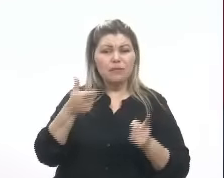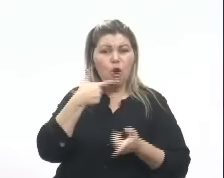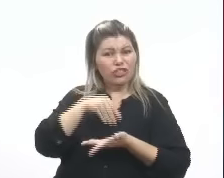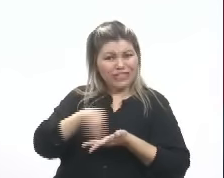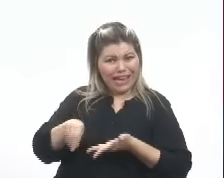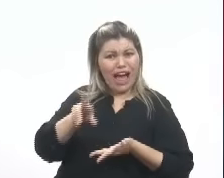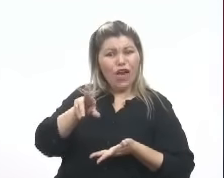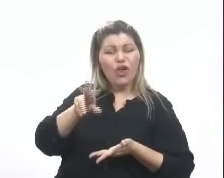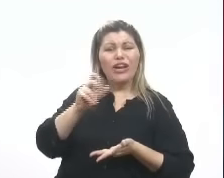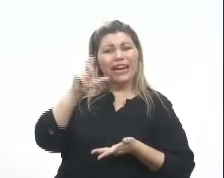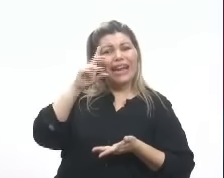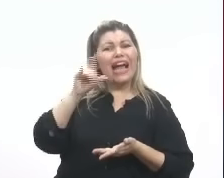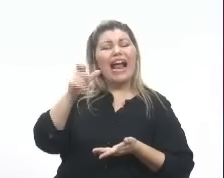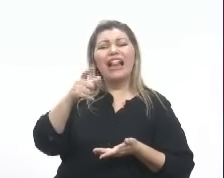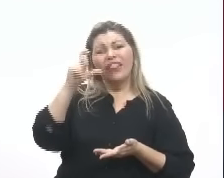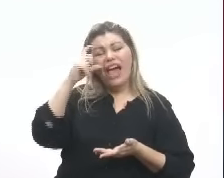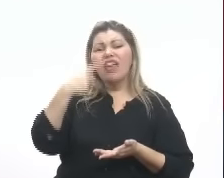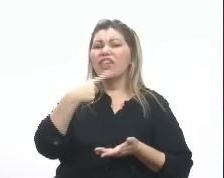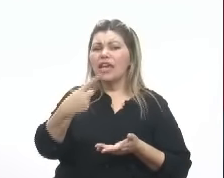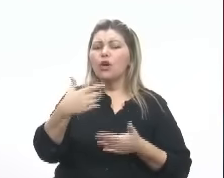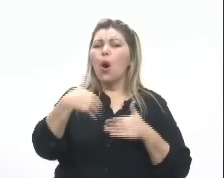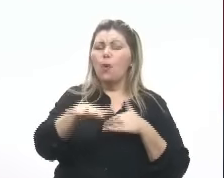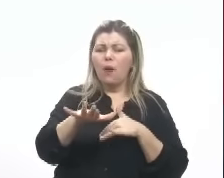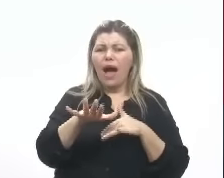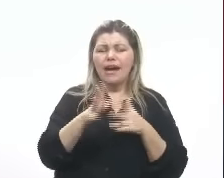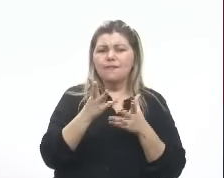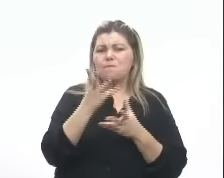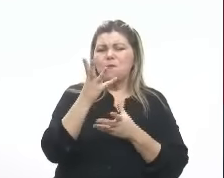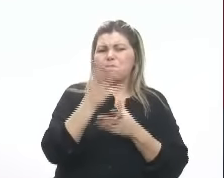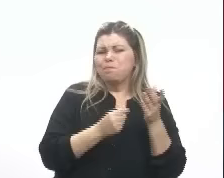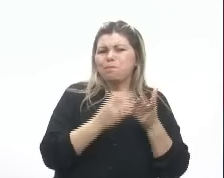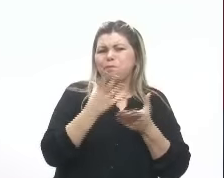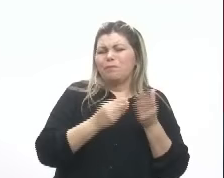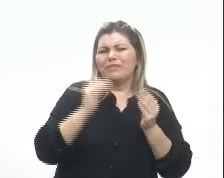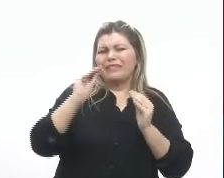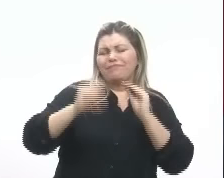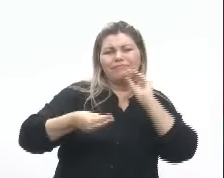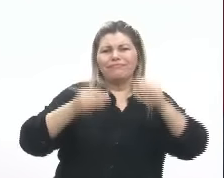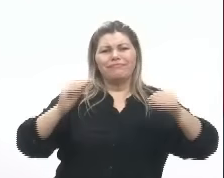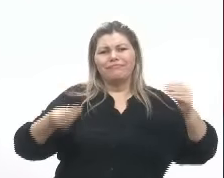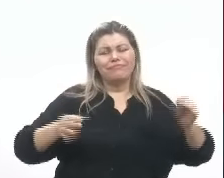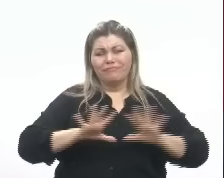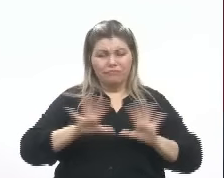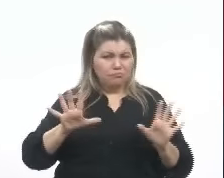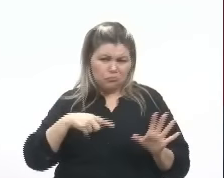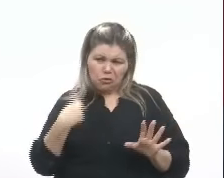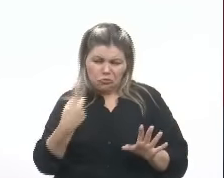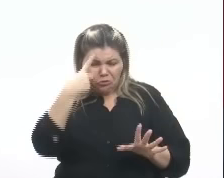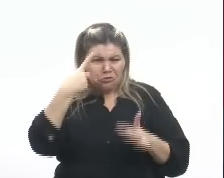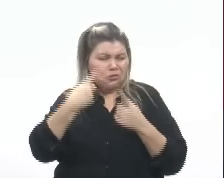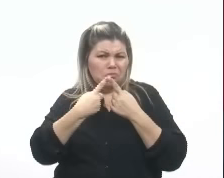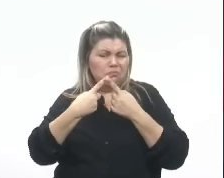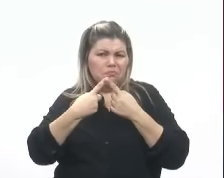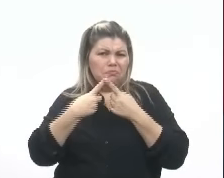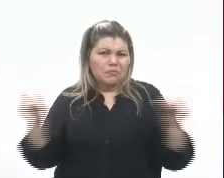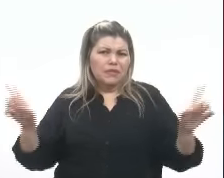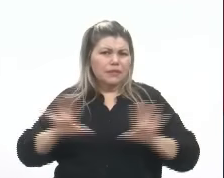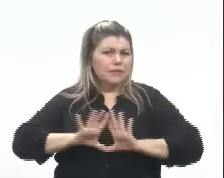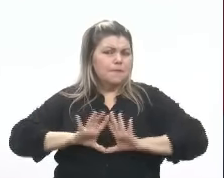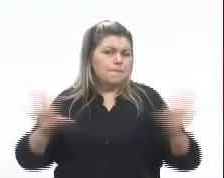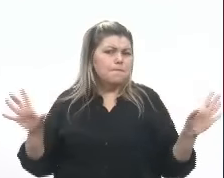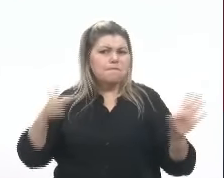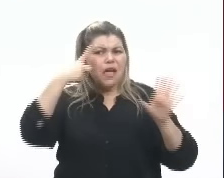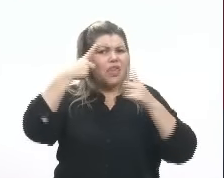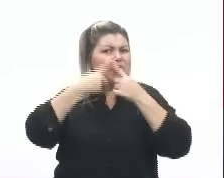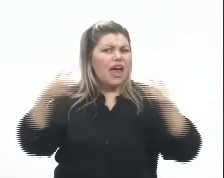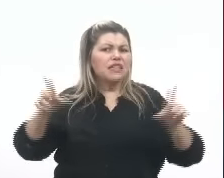litigiosidad por todas partes. ¿Verdad? No estamos de acuerdo con eso. No estamos de acuerdo